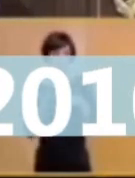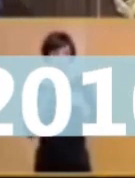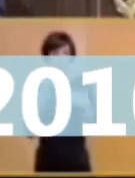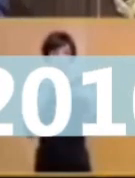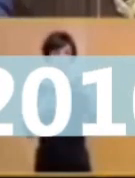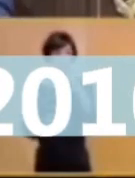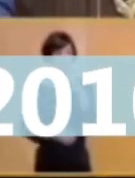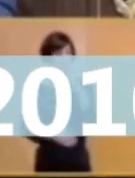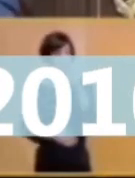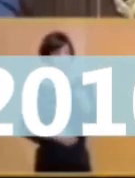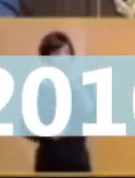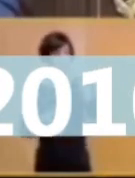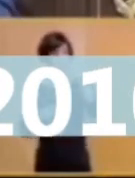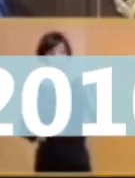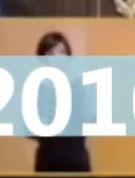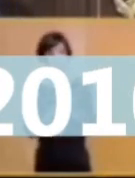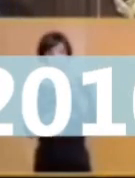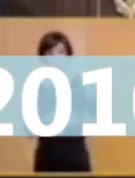a pasar a la